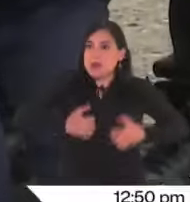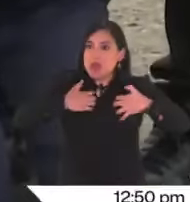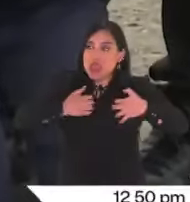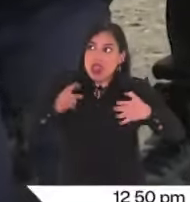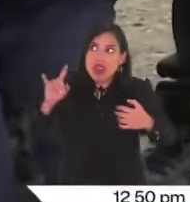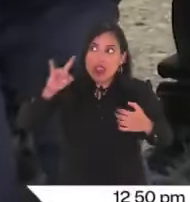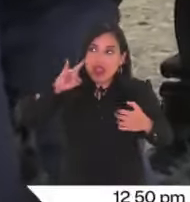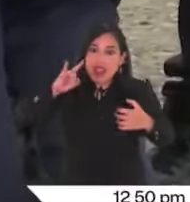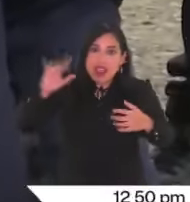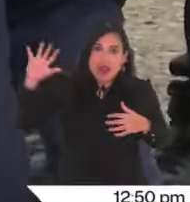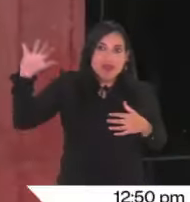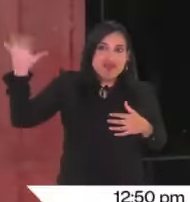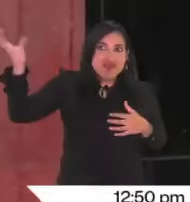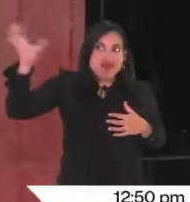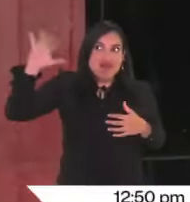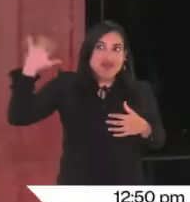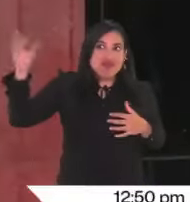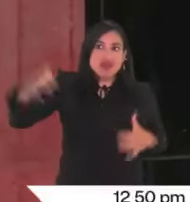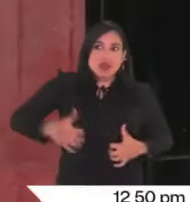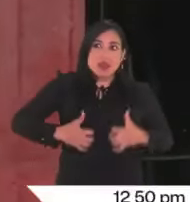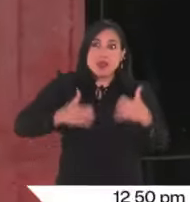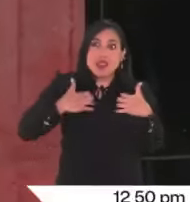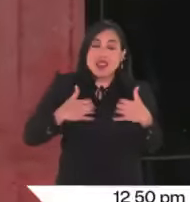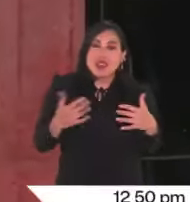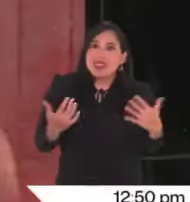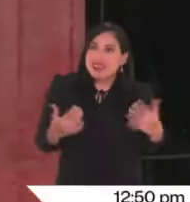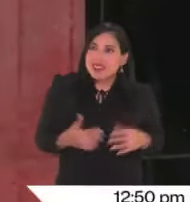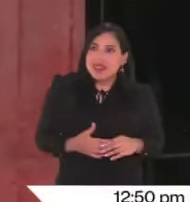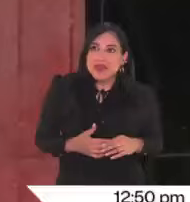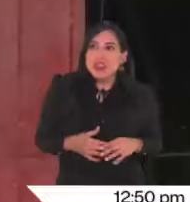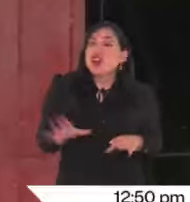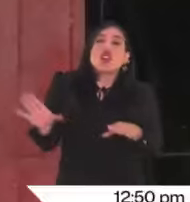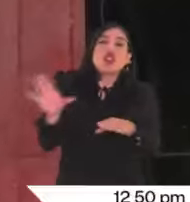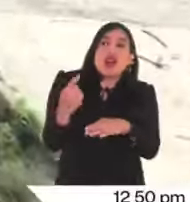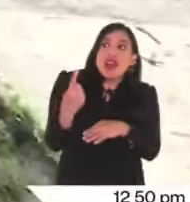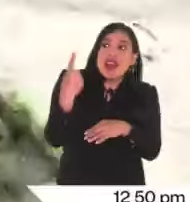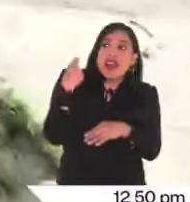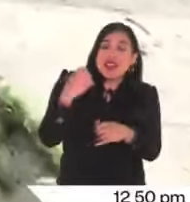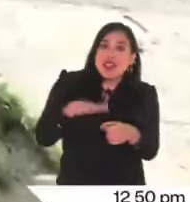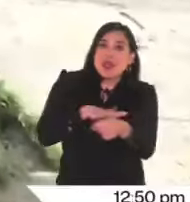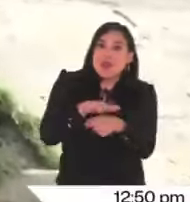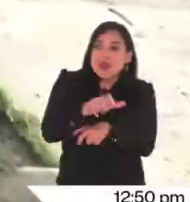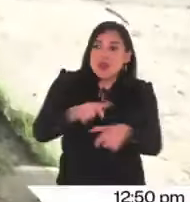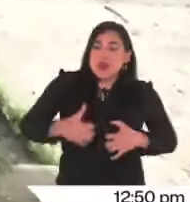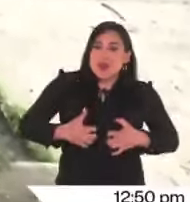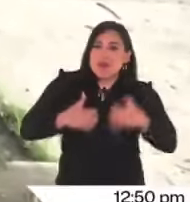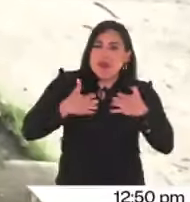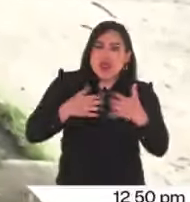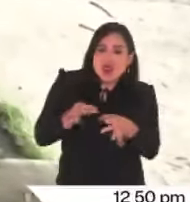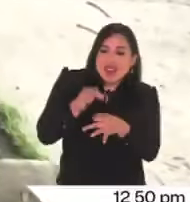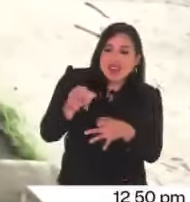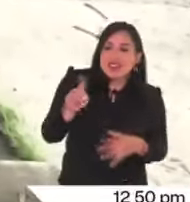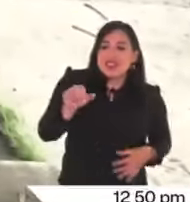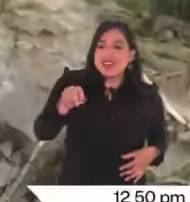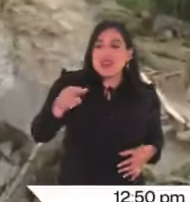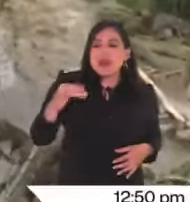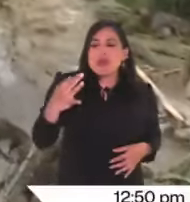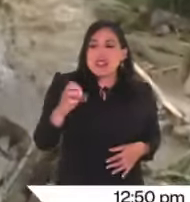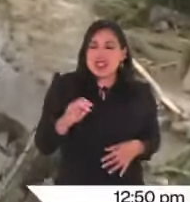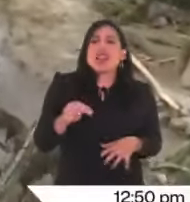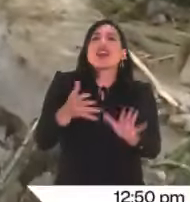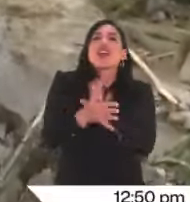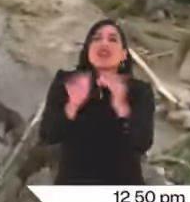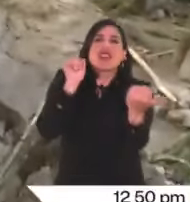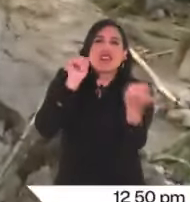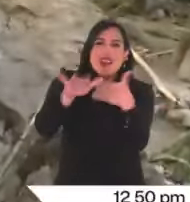que suenan las alertas los avisos que tuvieron ayer toda gente se asustó en zona rural de San Vicente de chucurí se reportan daños en